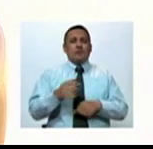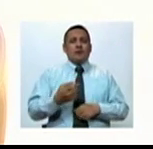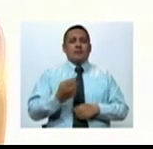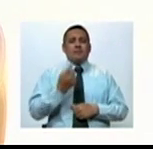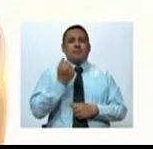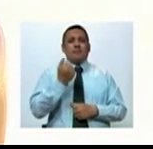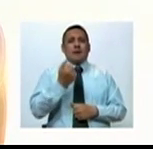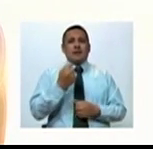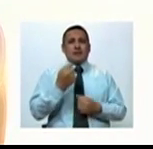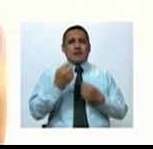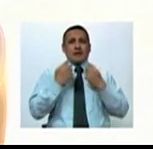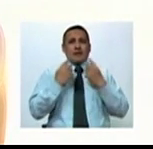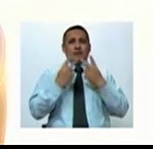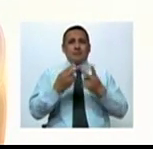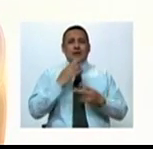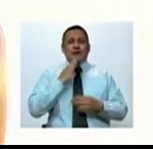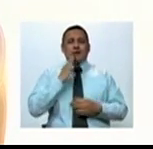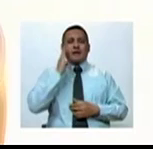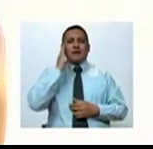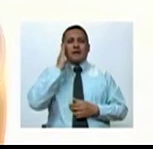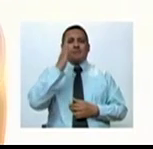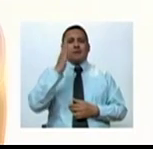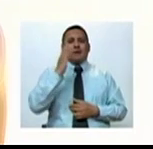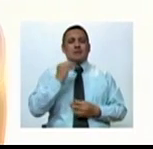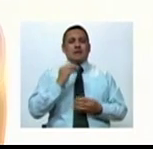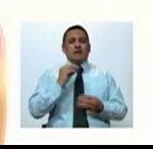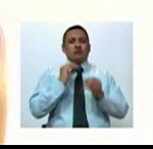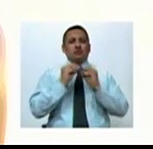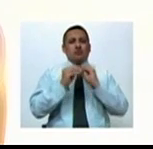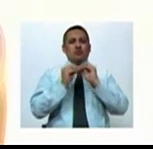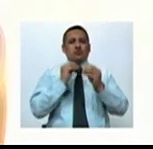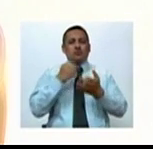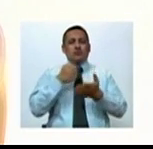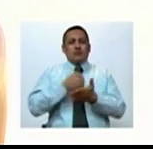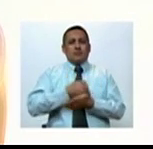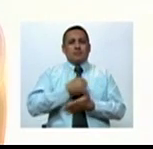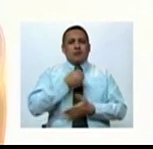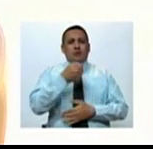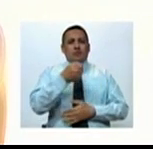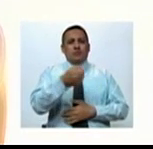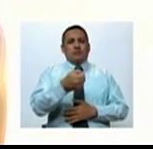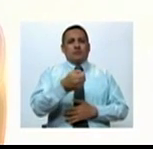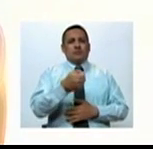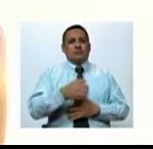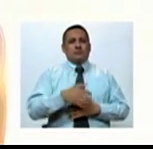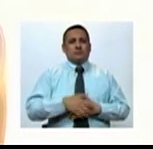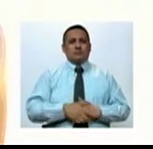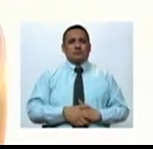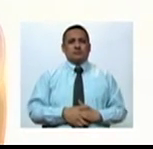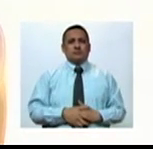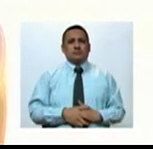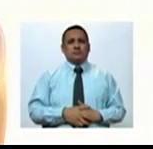las cuentas que correspondan a remuneraciones.